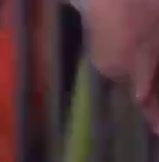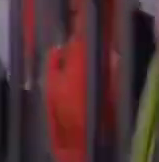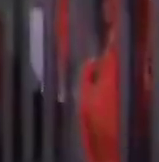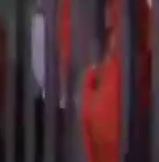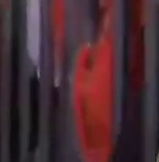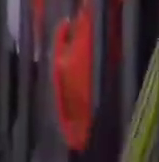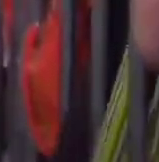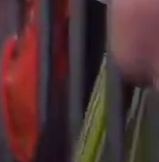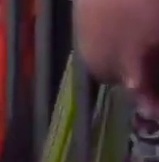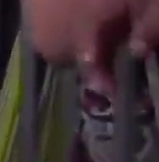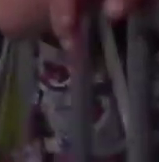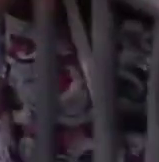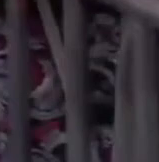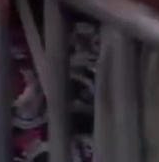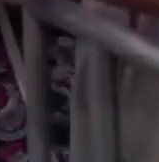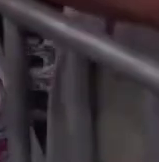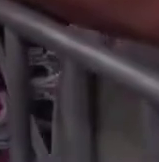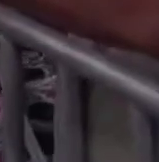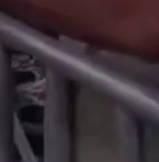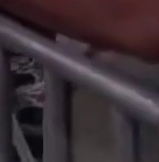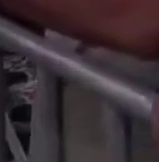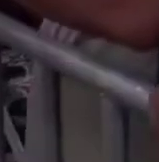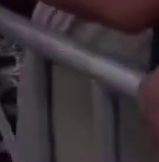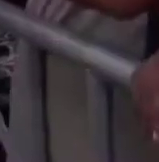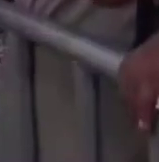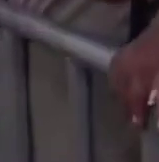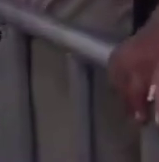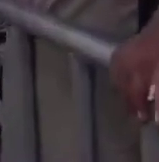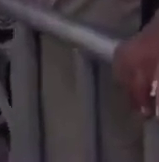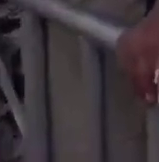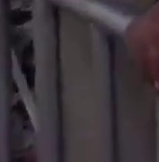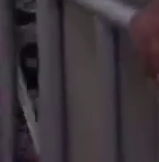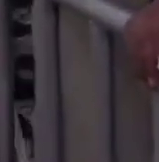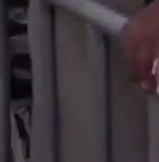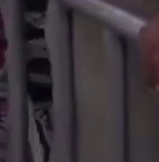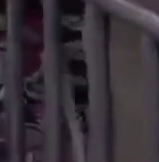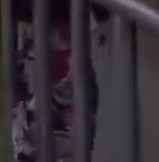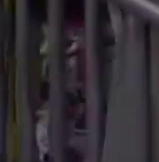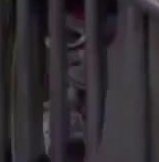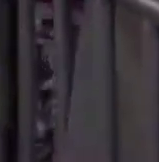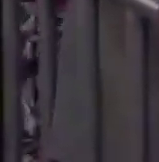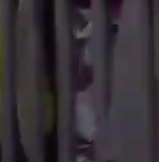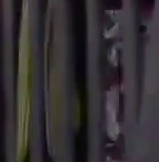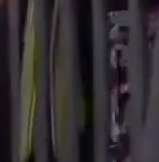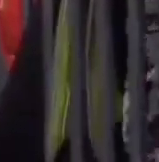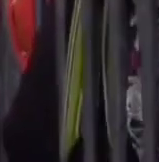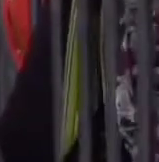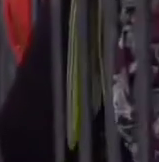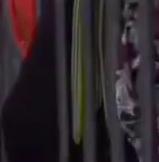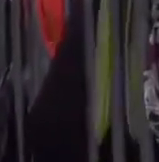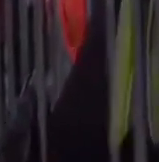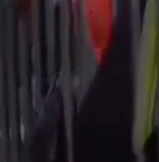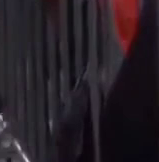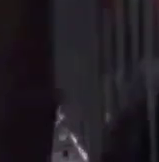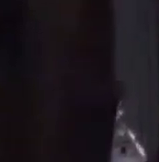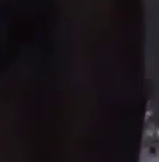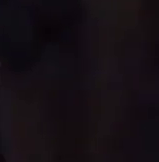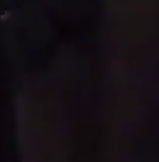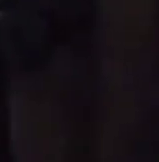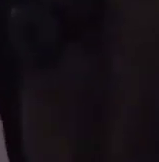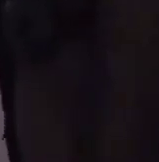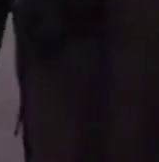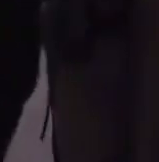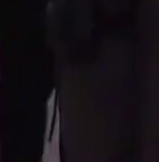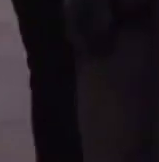de la mano de la doctora Claudia Sheinbaum Pardo, vamos a seguir construyendo todas y todos